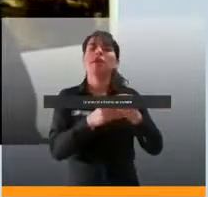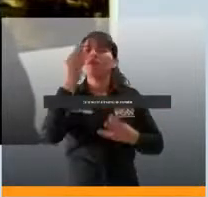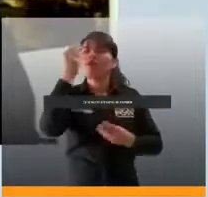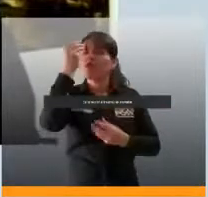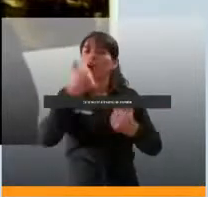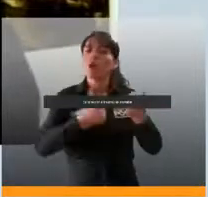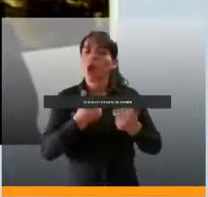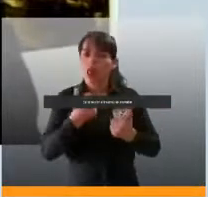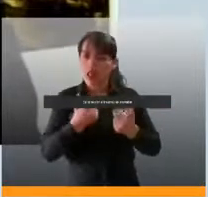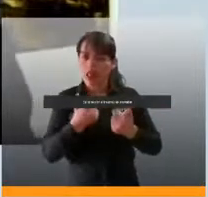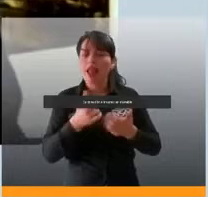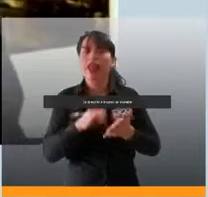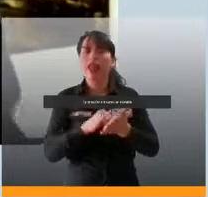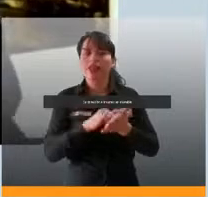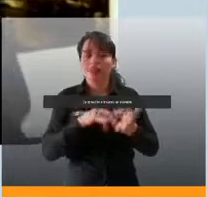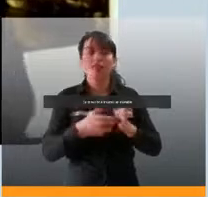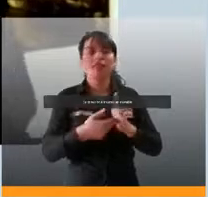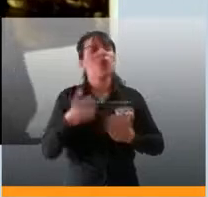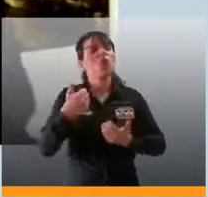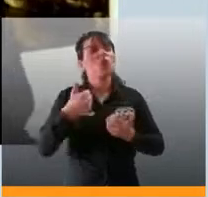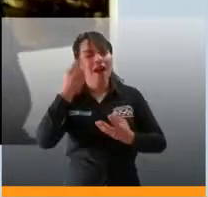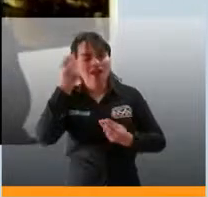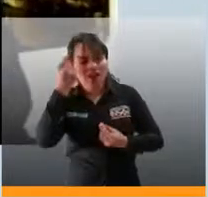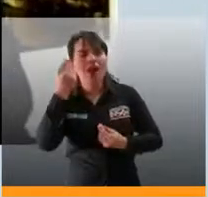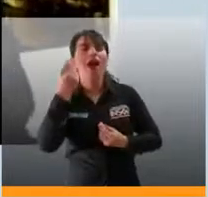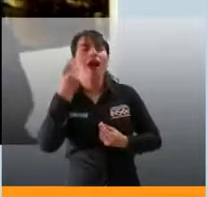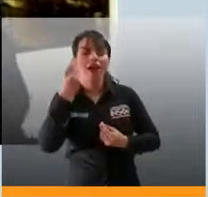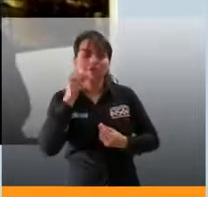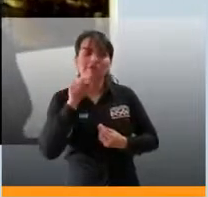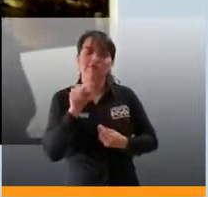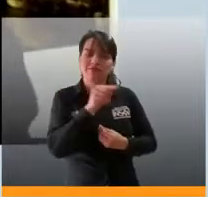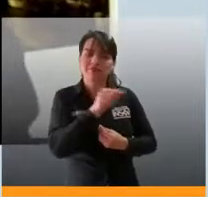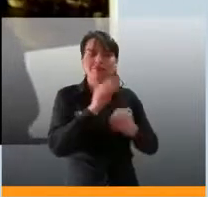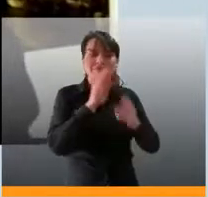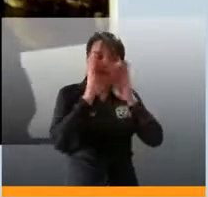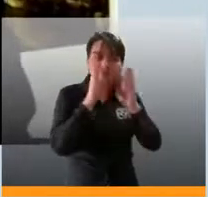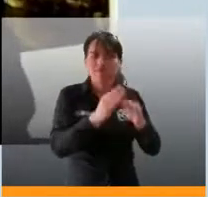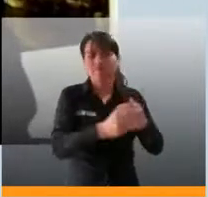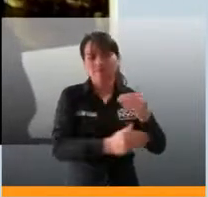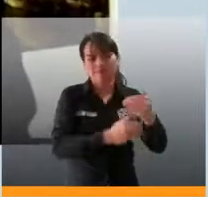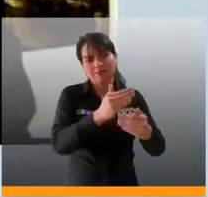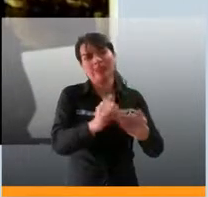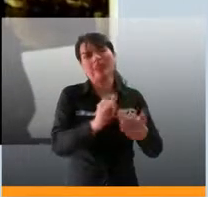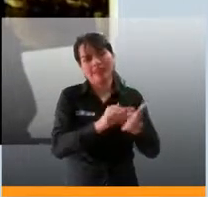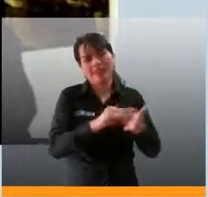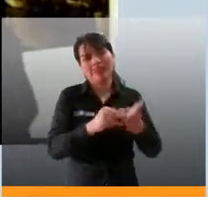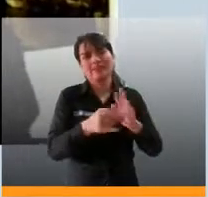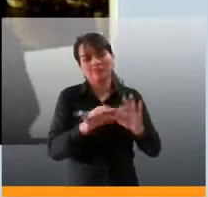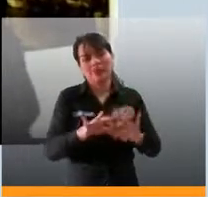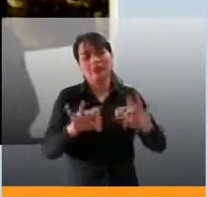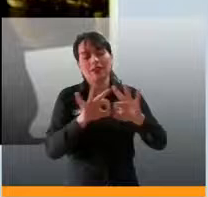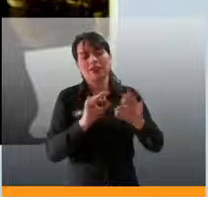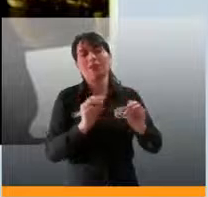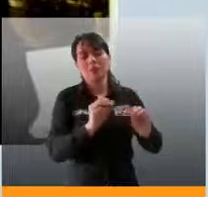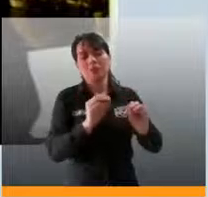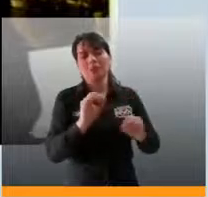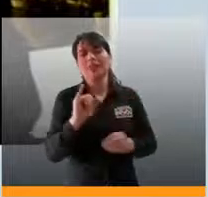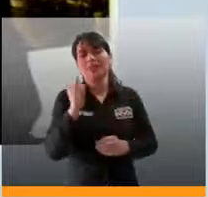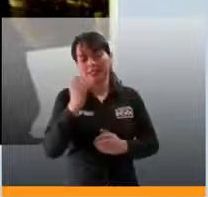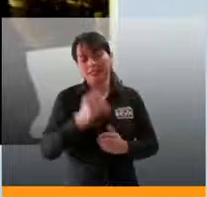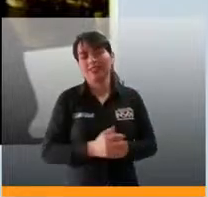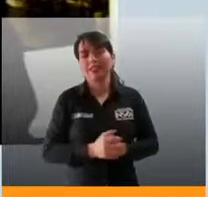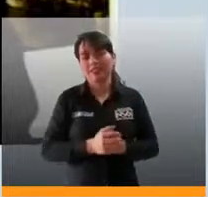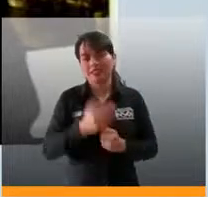que explicitaran el valor que estábamos teniendo, porque había que incluirlo dentro del proceso. Esto también hace parte de la formación, esto también hace parte de